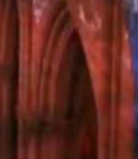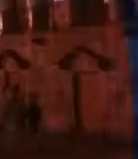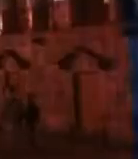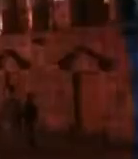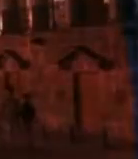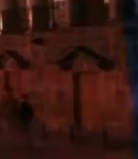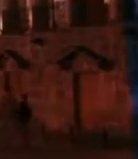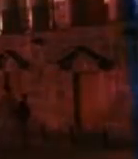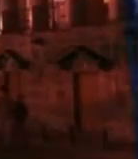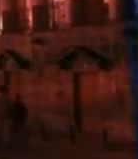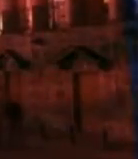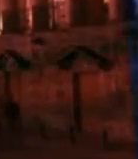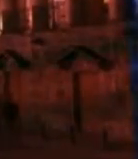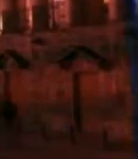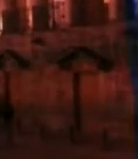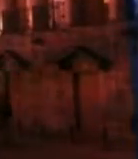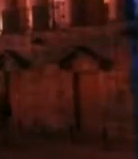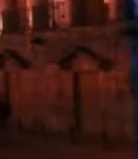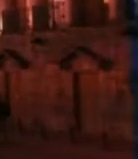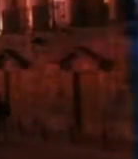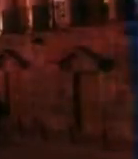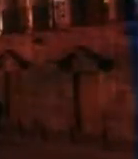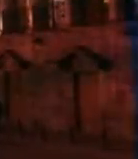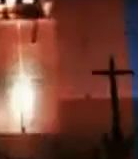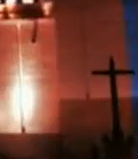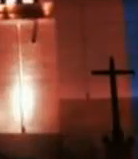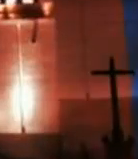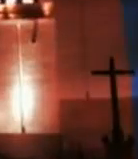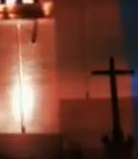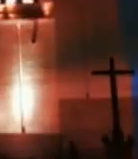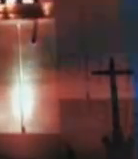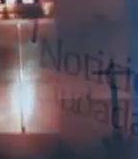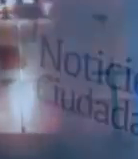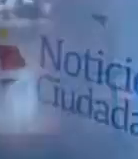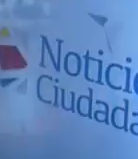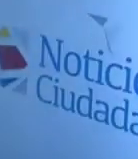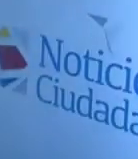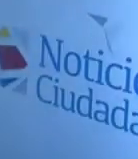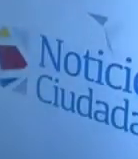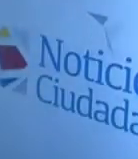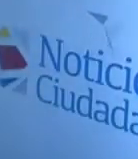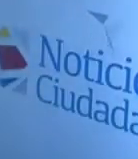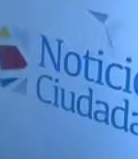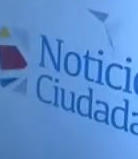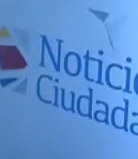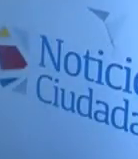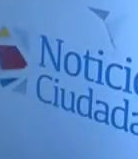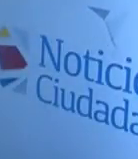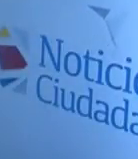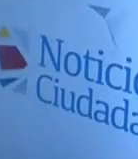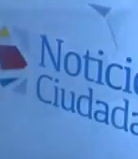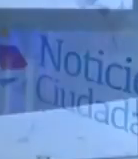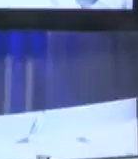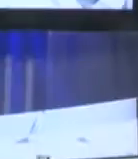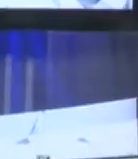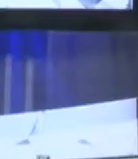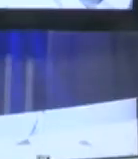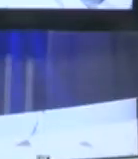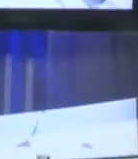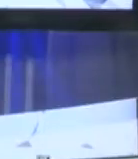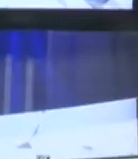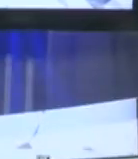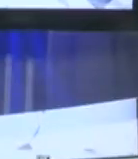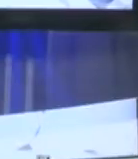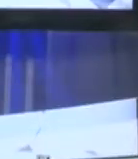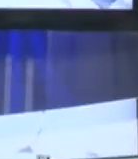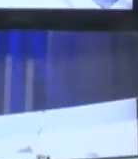tu cielo surgió mi ser que mi vida. Cuando en tu corazón tierra